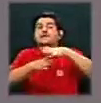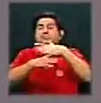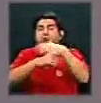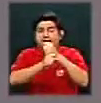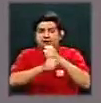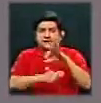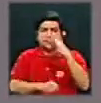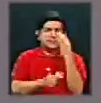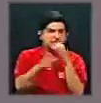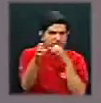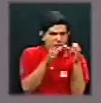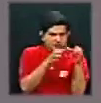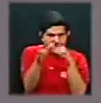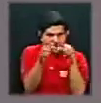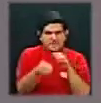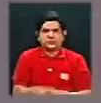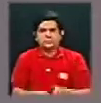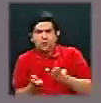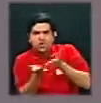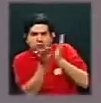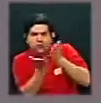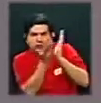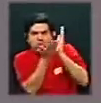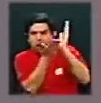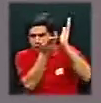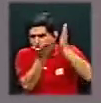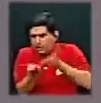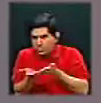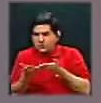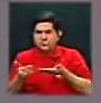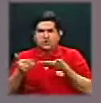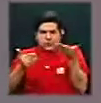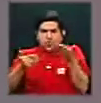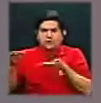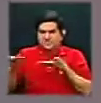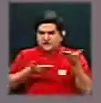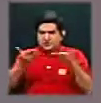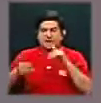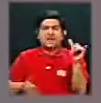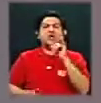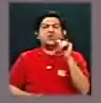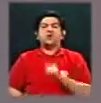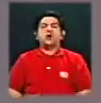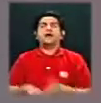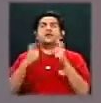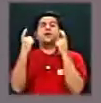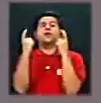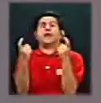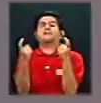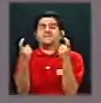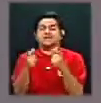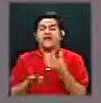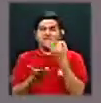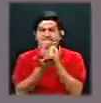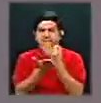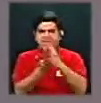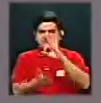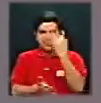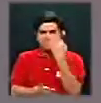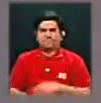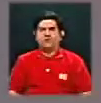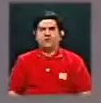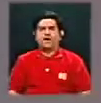vía comercio, a través de exportaciones e importaciones de bienes y servicios, como vía capitales, vía financiera, a través del